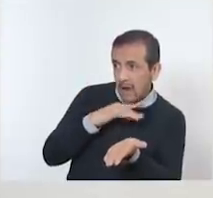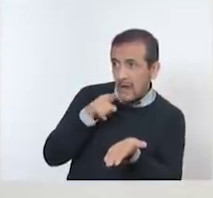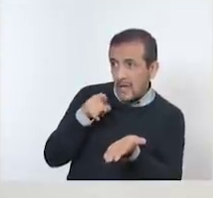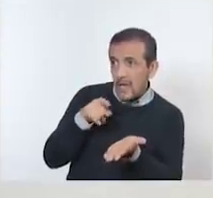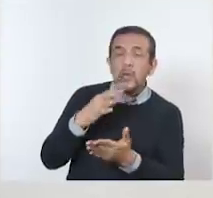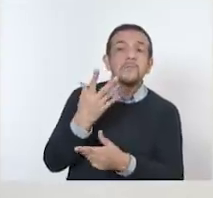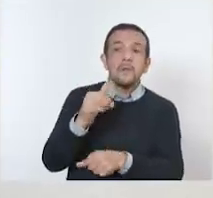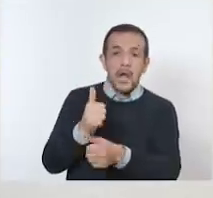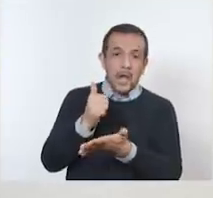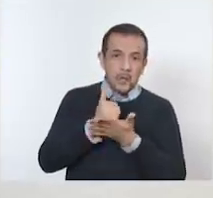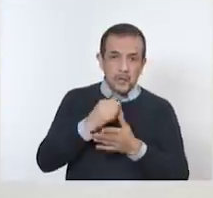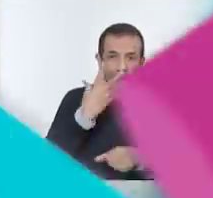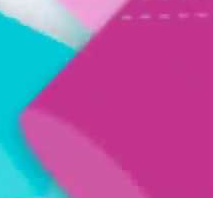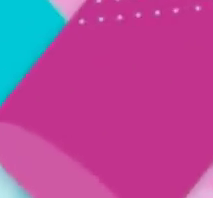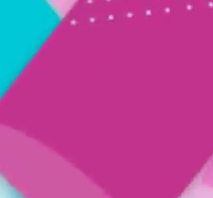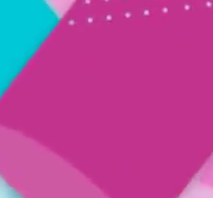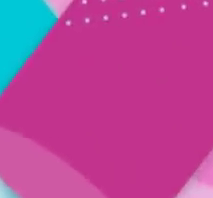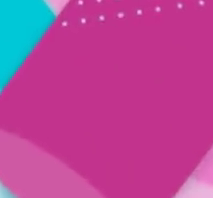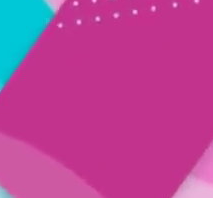para solucionarlo.